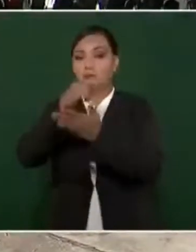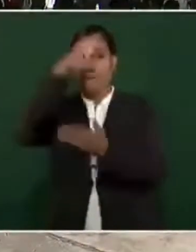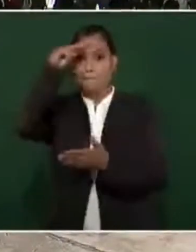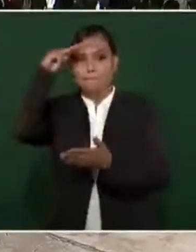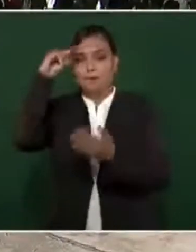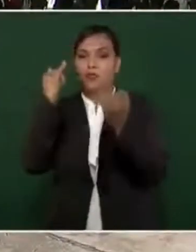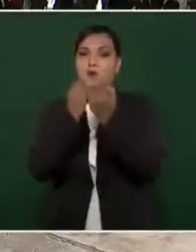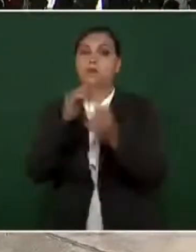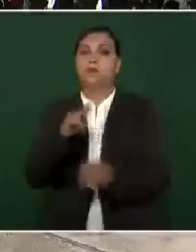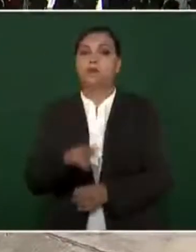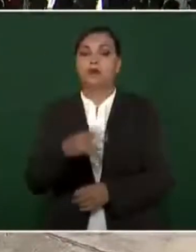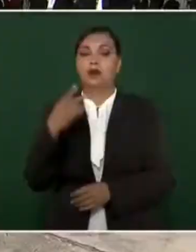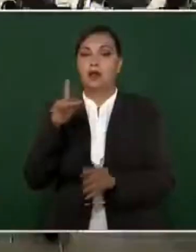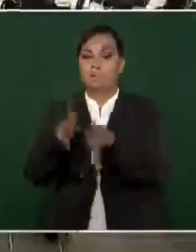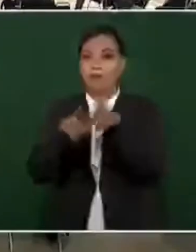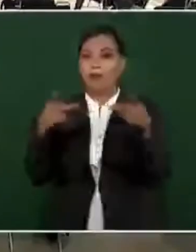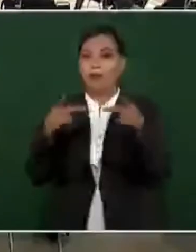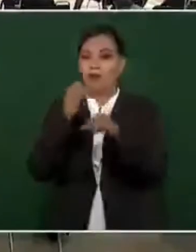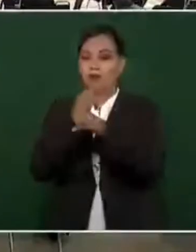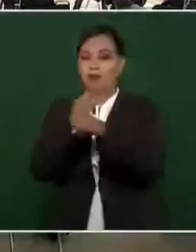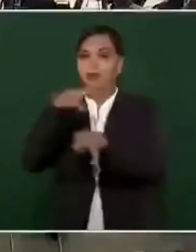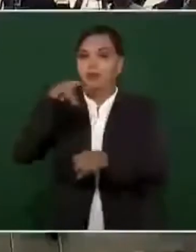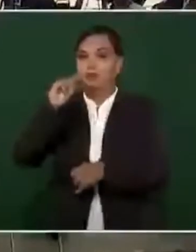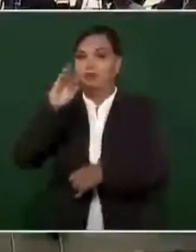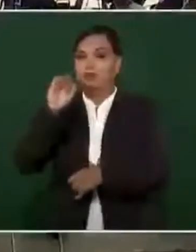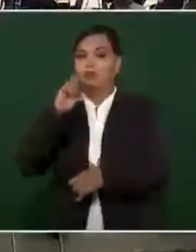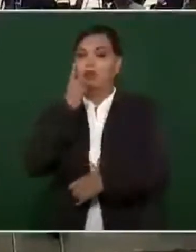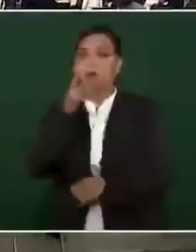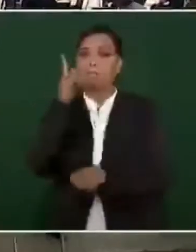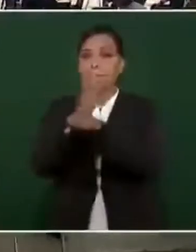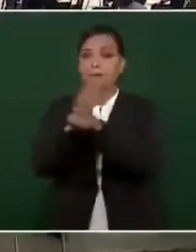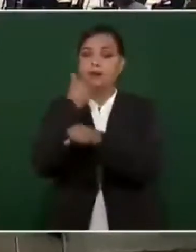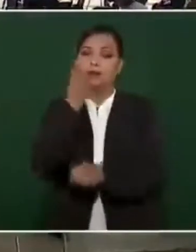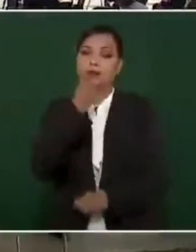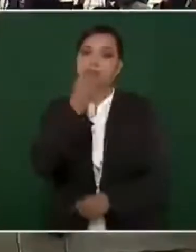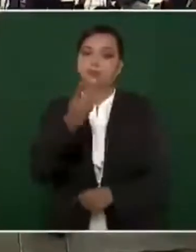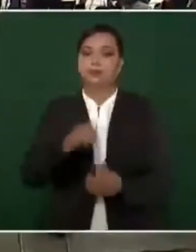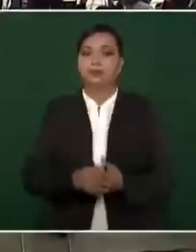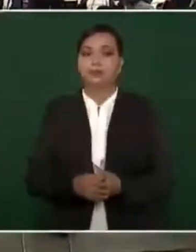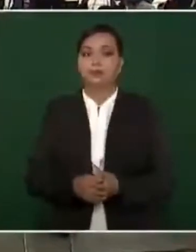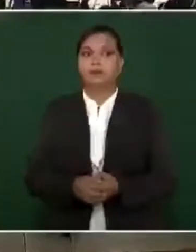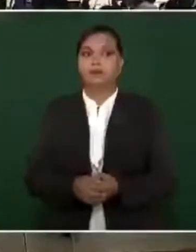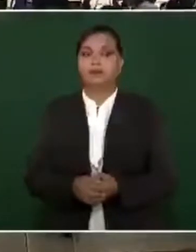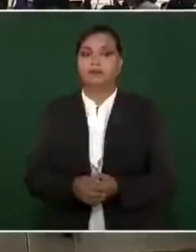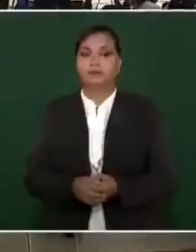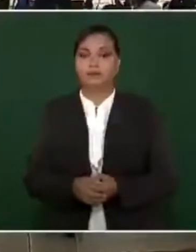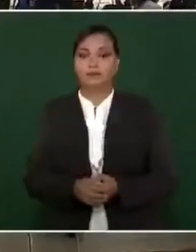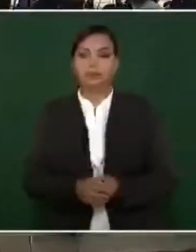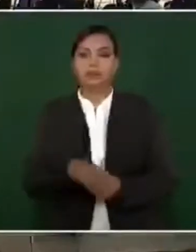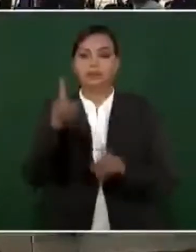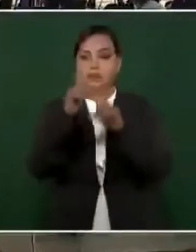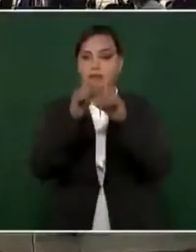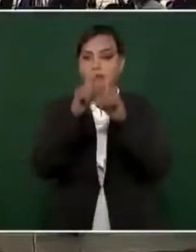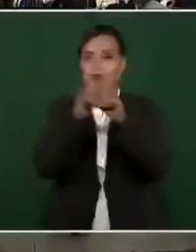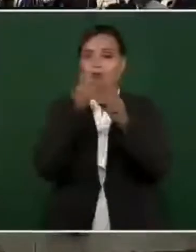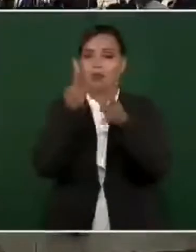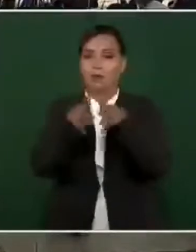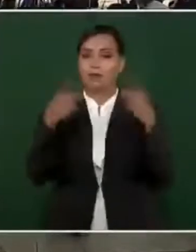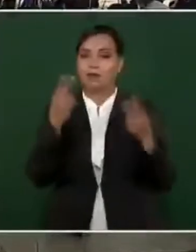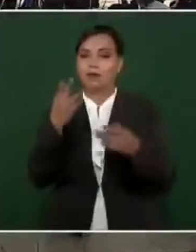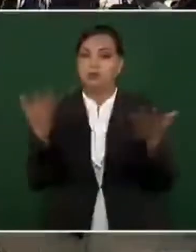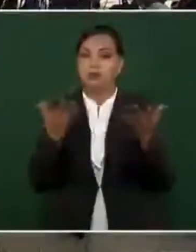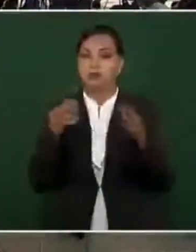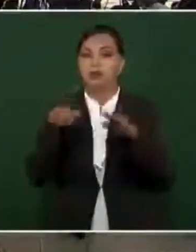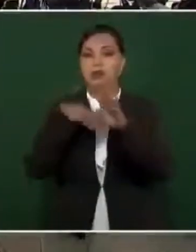anotación, sin menoscabo de la crítica que el periodismo debe ejercer ante el poder. Reconocer que su